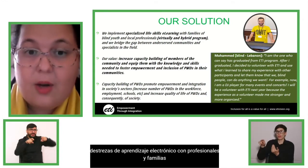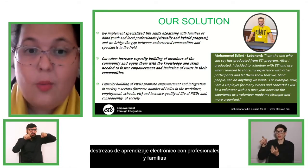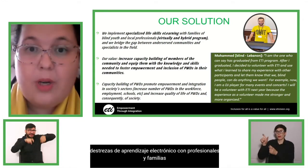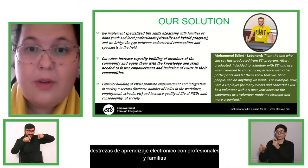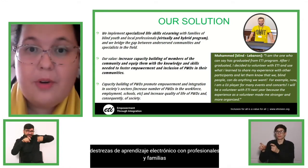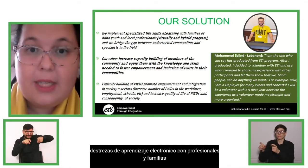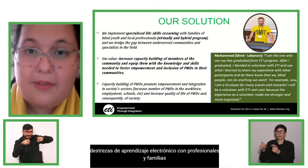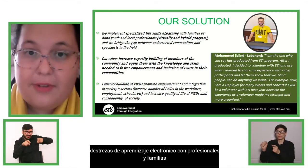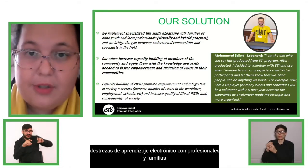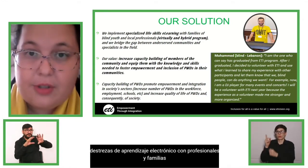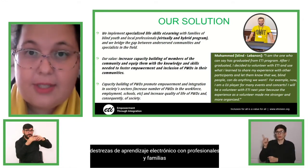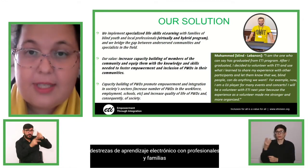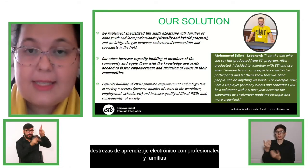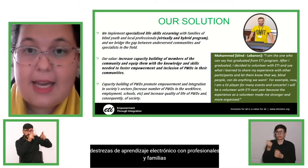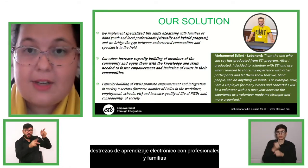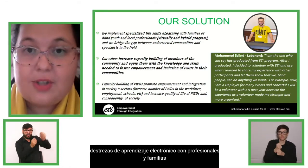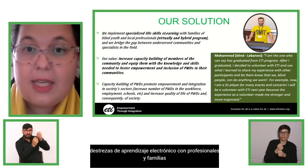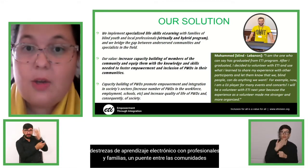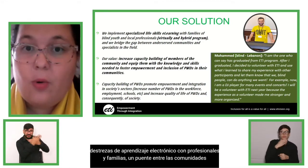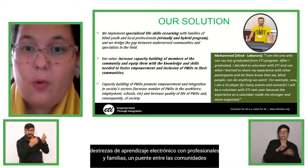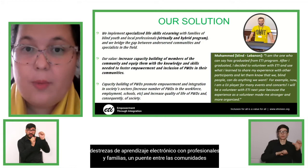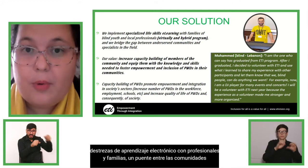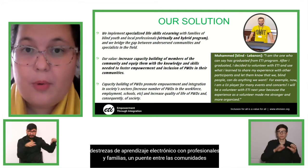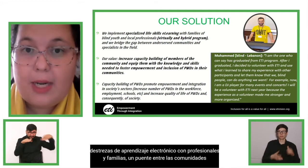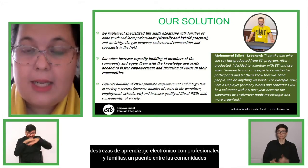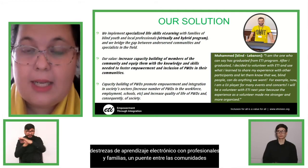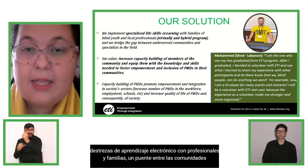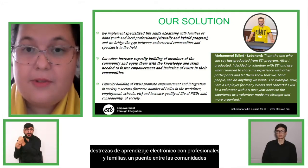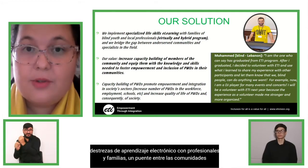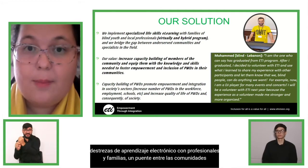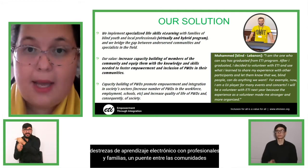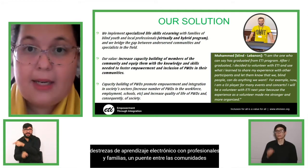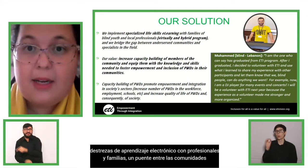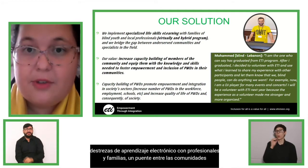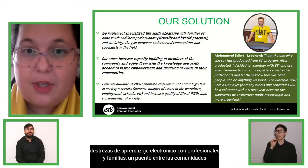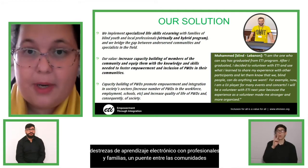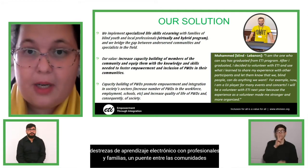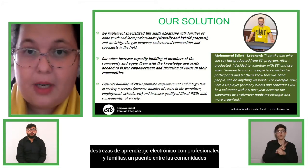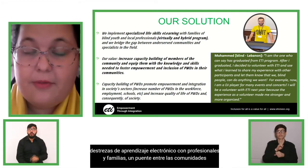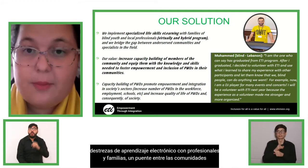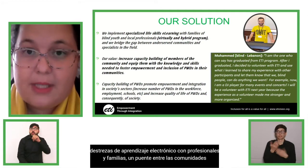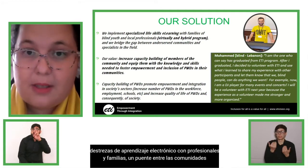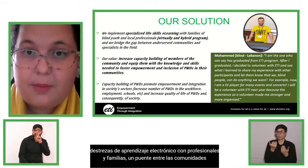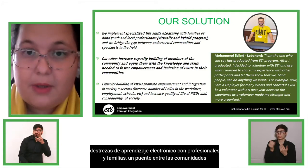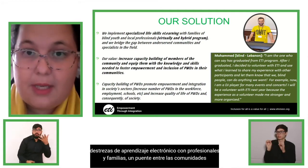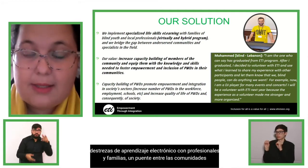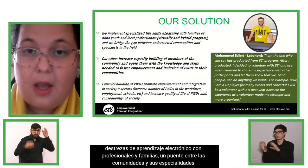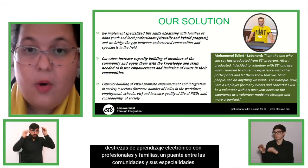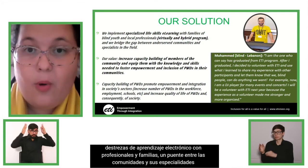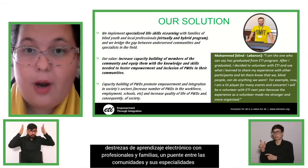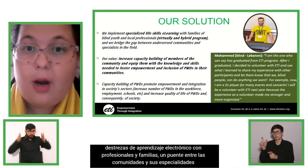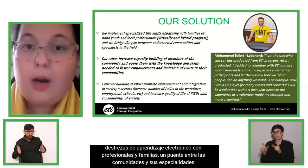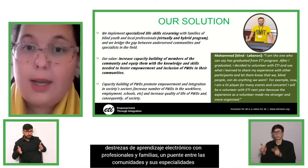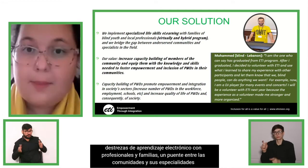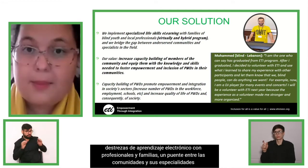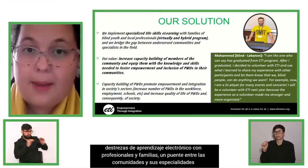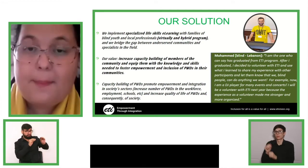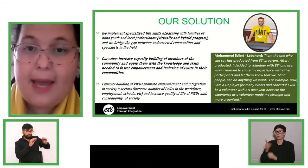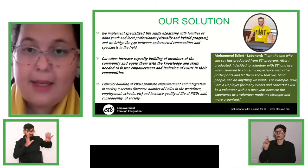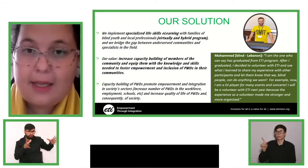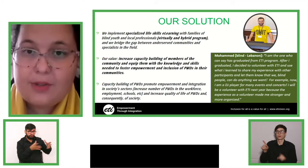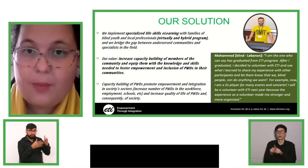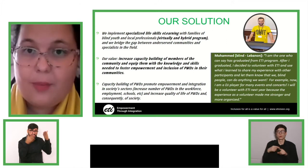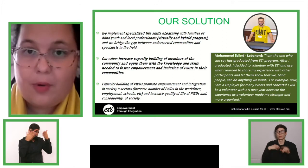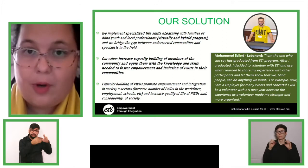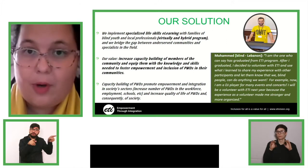profesores para dificultades de visión o accesibilidad. También incluimos a personas no